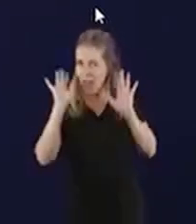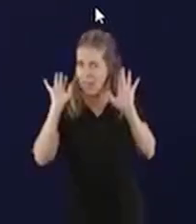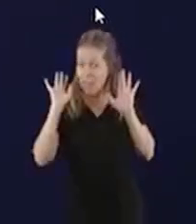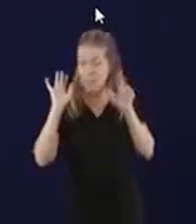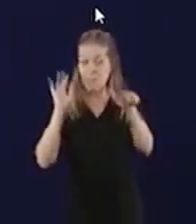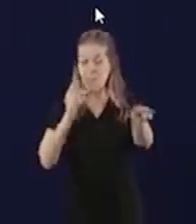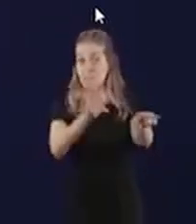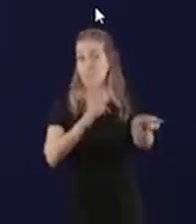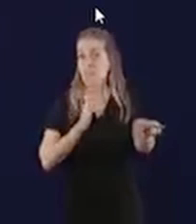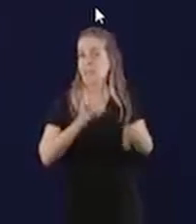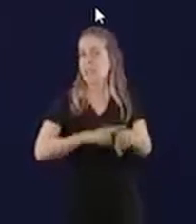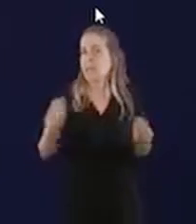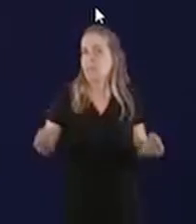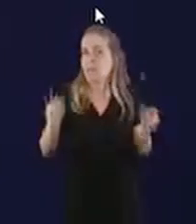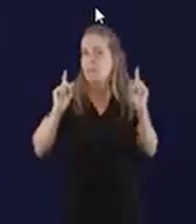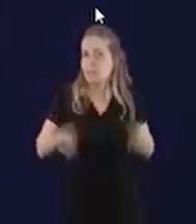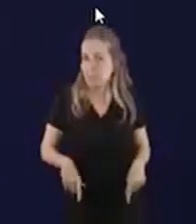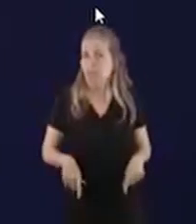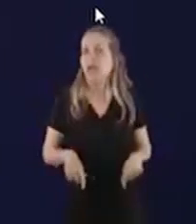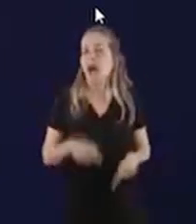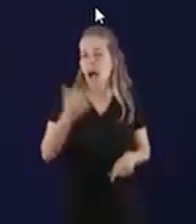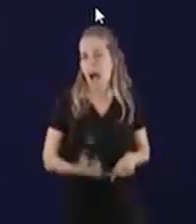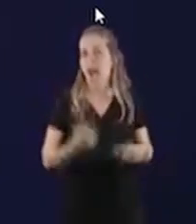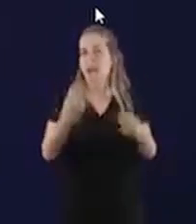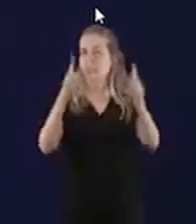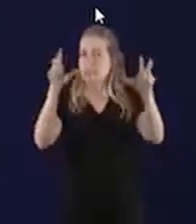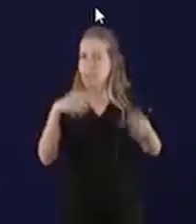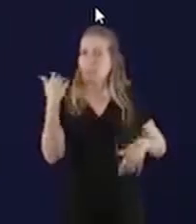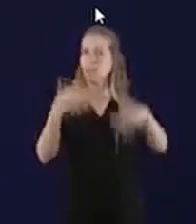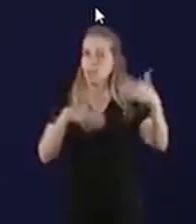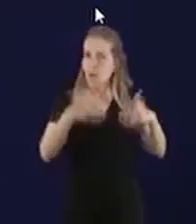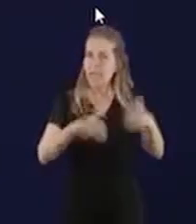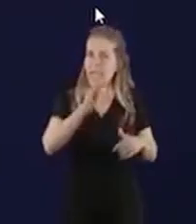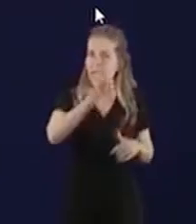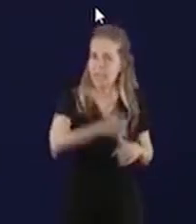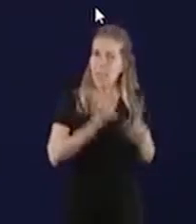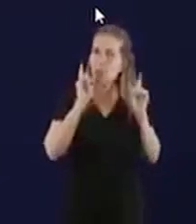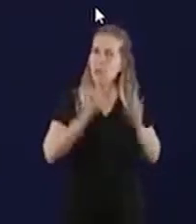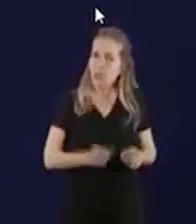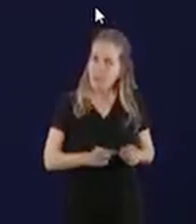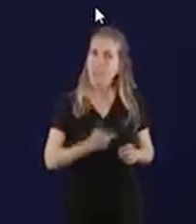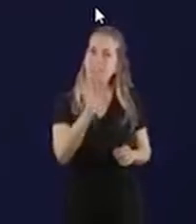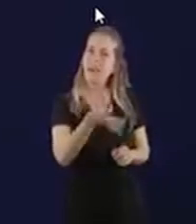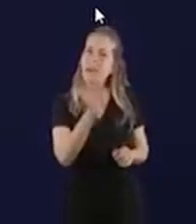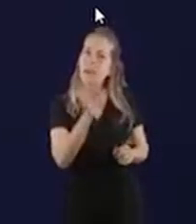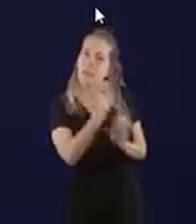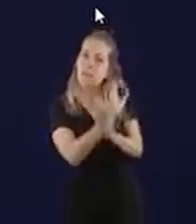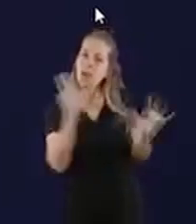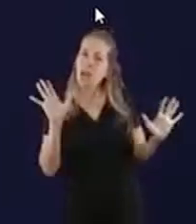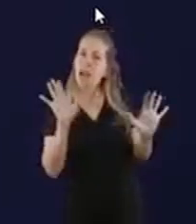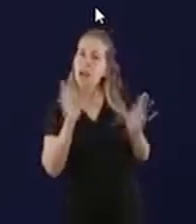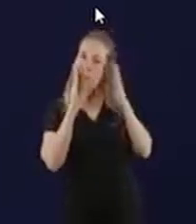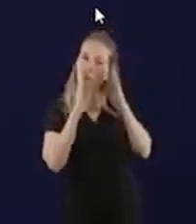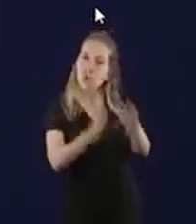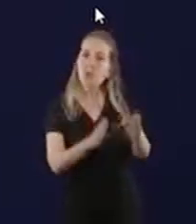referís Por supuesto que tenemos urgencias pero también tenemos bien visualizada Cuál es la Argentina que